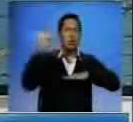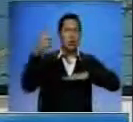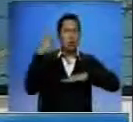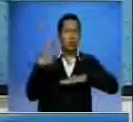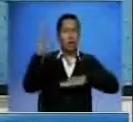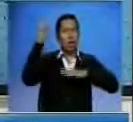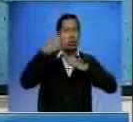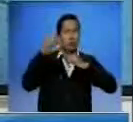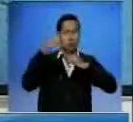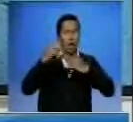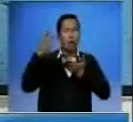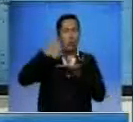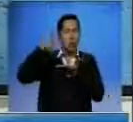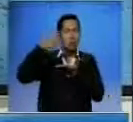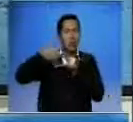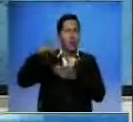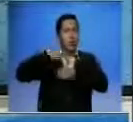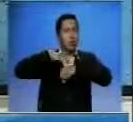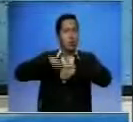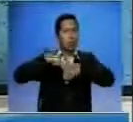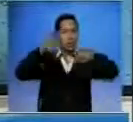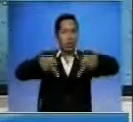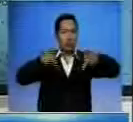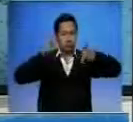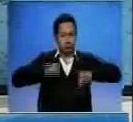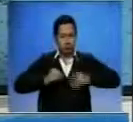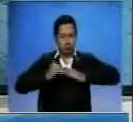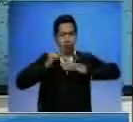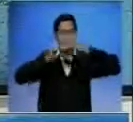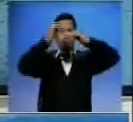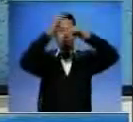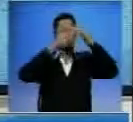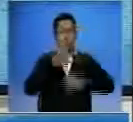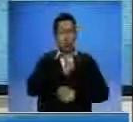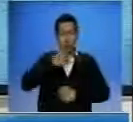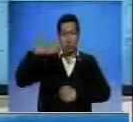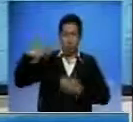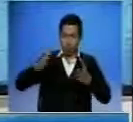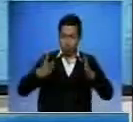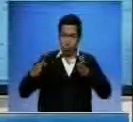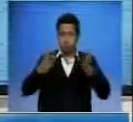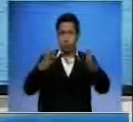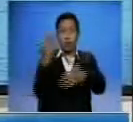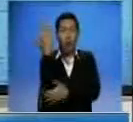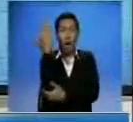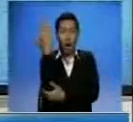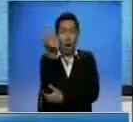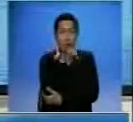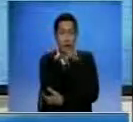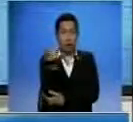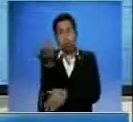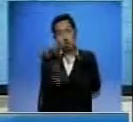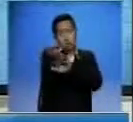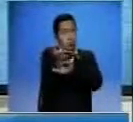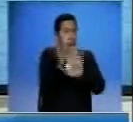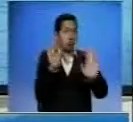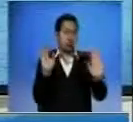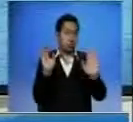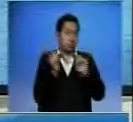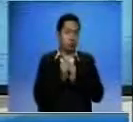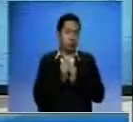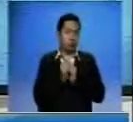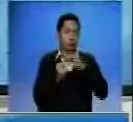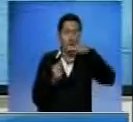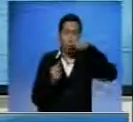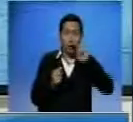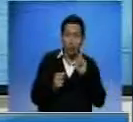construcción del puente en el kilómetro 3.5 de la avenida San Borondón, que proponen los alcaldes socialcristianos José Yunes de San Borondón y